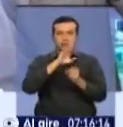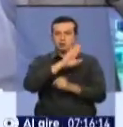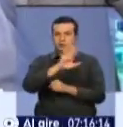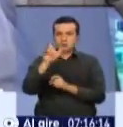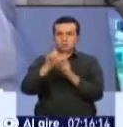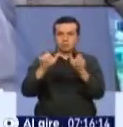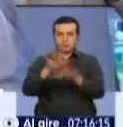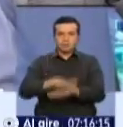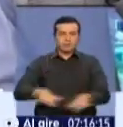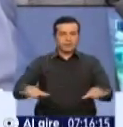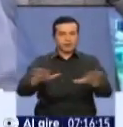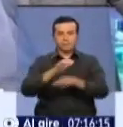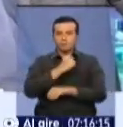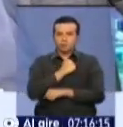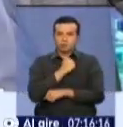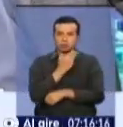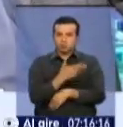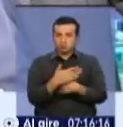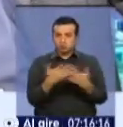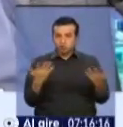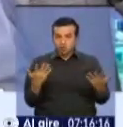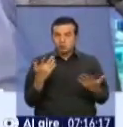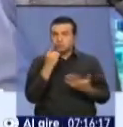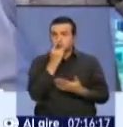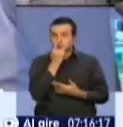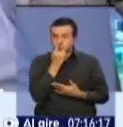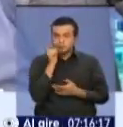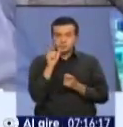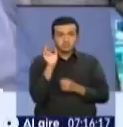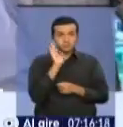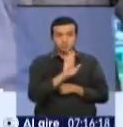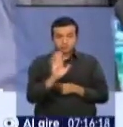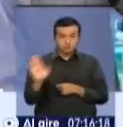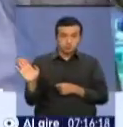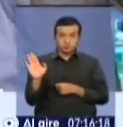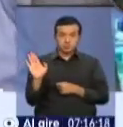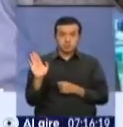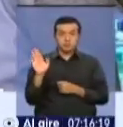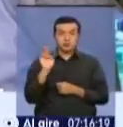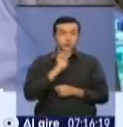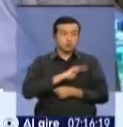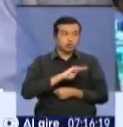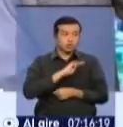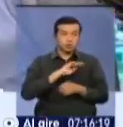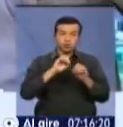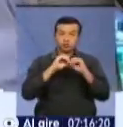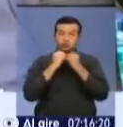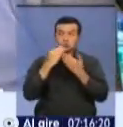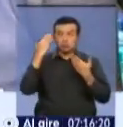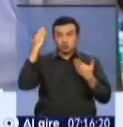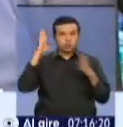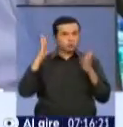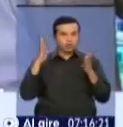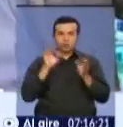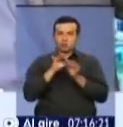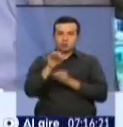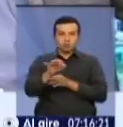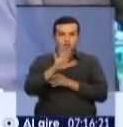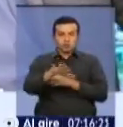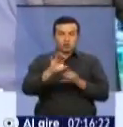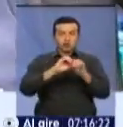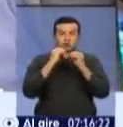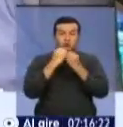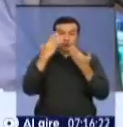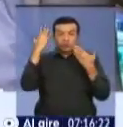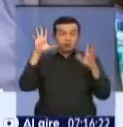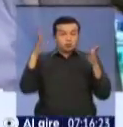de la ciudadanía y mirando los intereses de la ciudadanía. Los GAT no son partidos políticos, las parroquias no son partidos